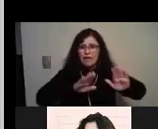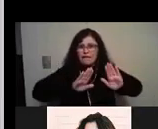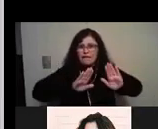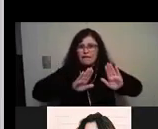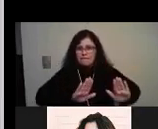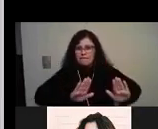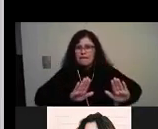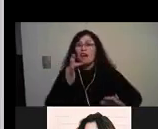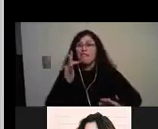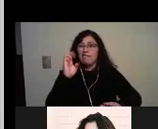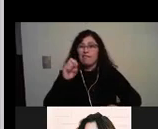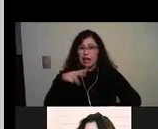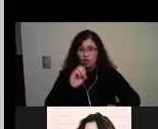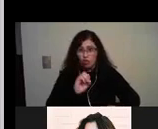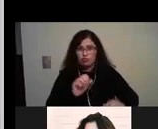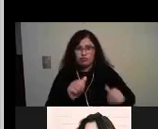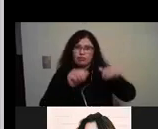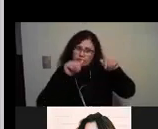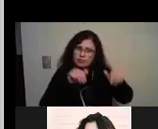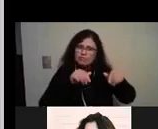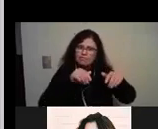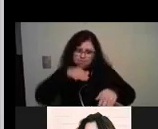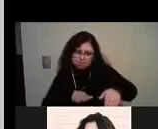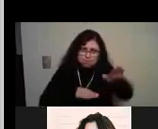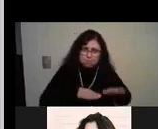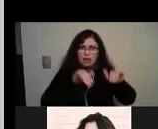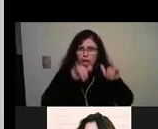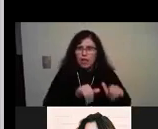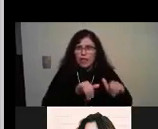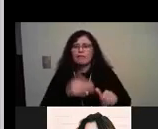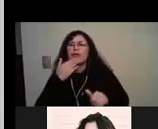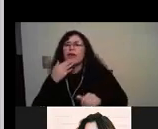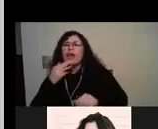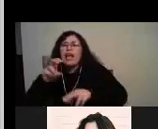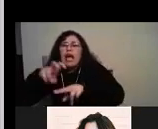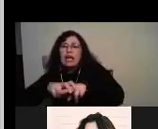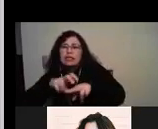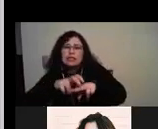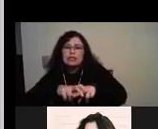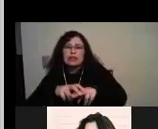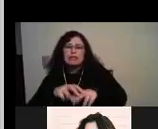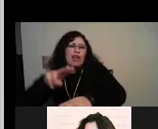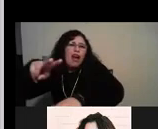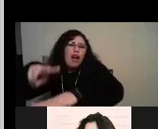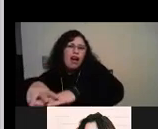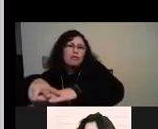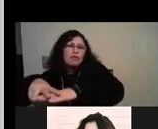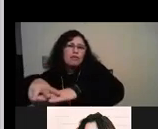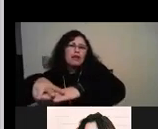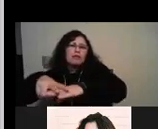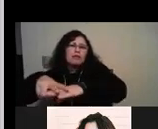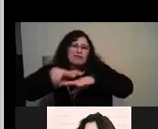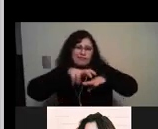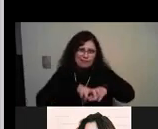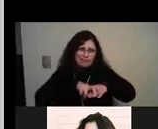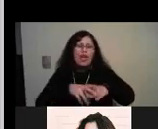por ejemplo, o la silla de ruedas, o la silla donde se va a sentar, como en la imagen 4, lo más cercano a la pared, de tal manera que